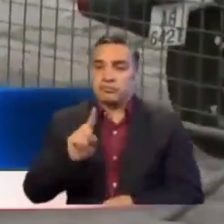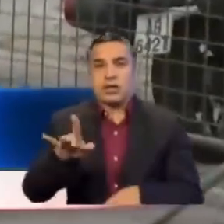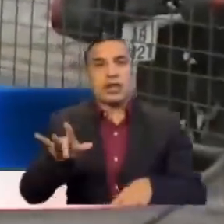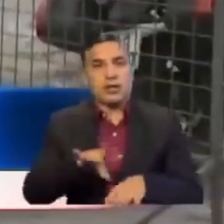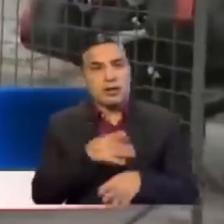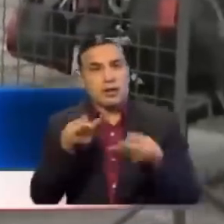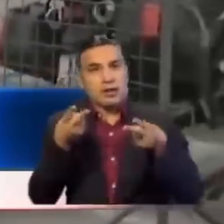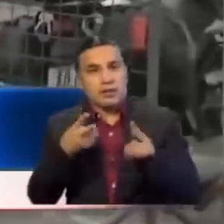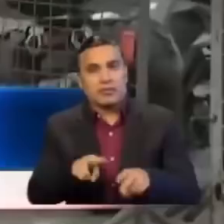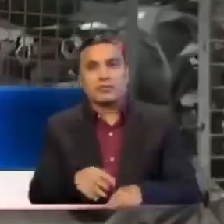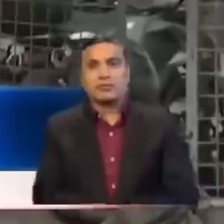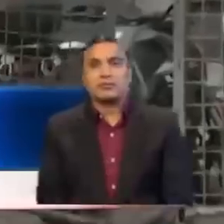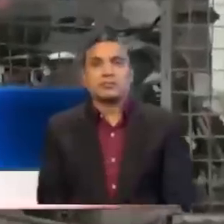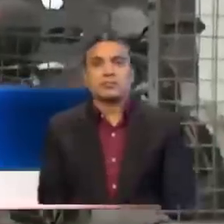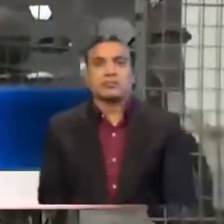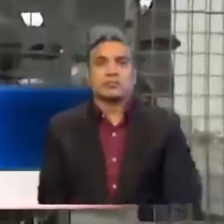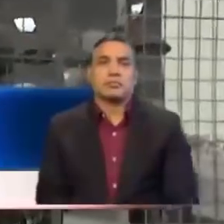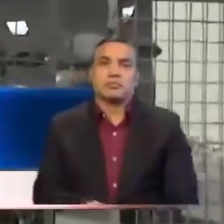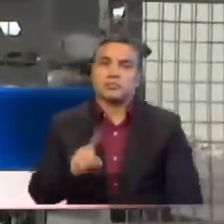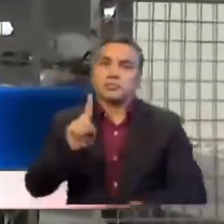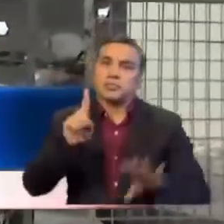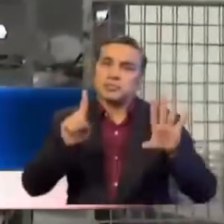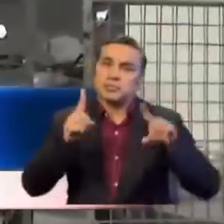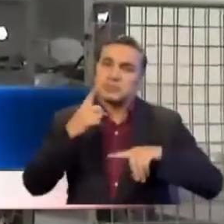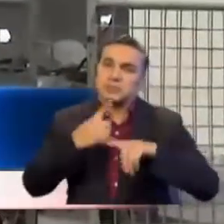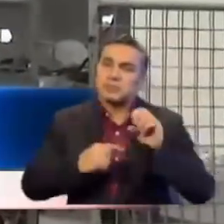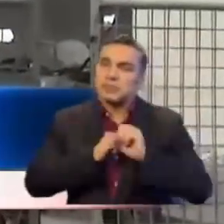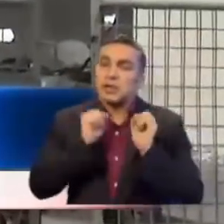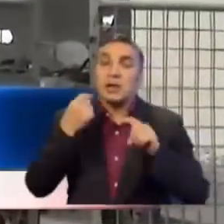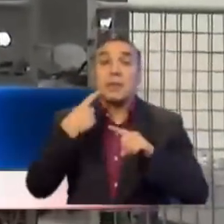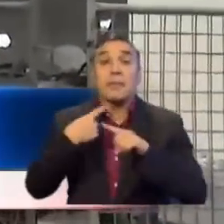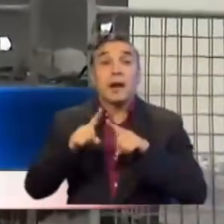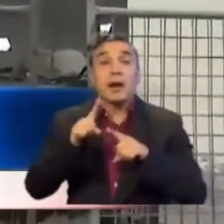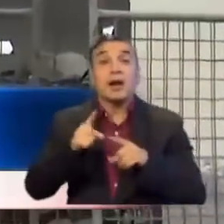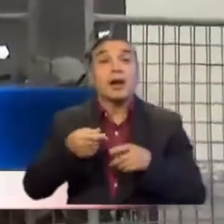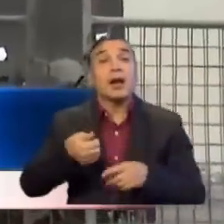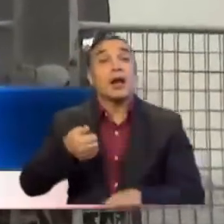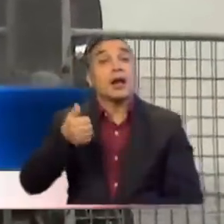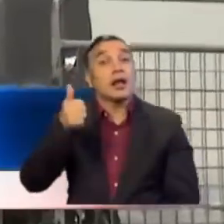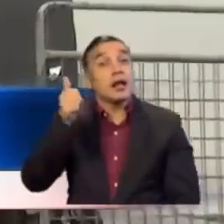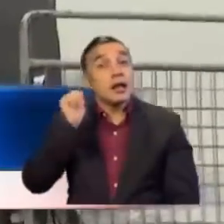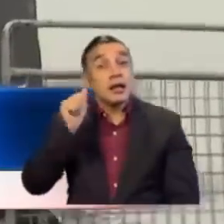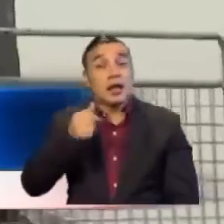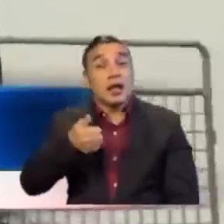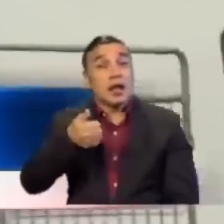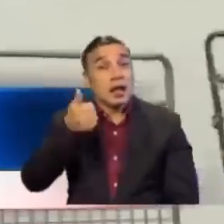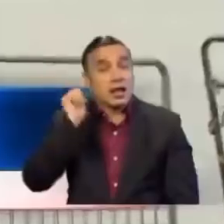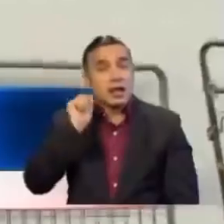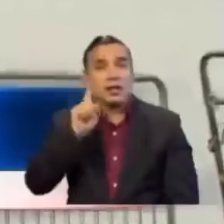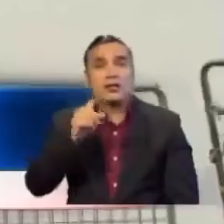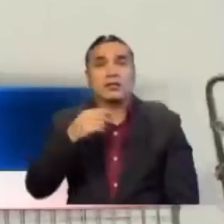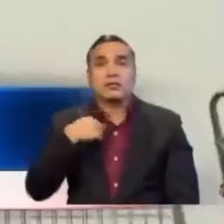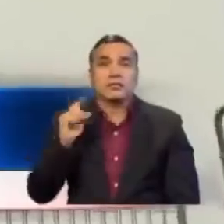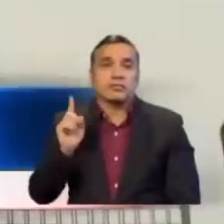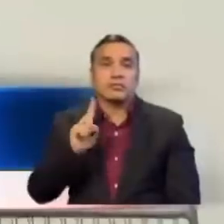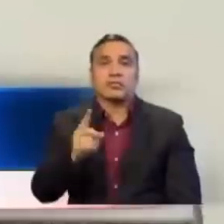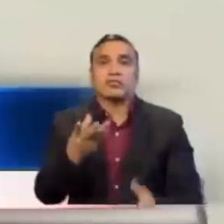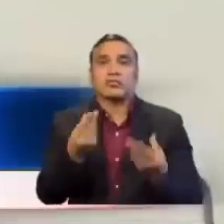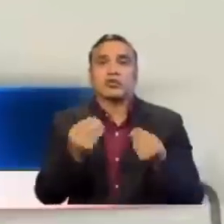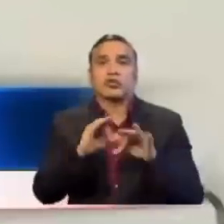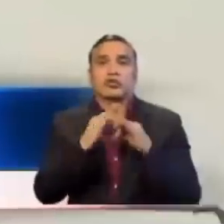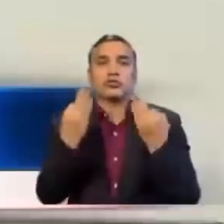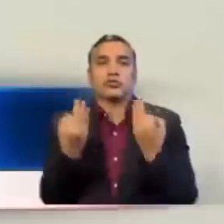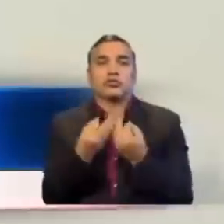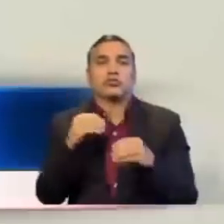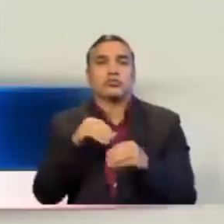temprano también, como a eso de las 6:30 de la mañana, pero sobre todo el día de ayer. El día de ayer hubo presencia de muchos